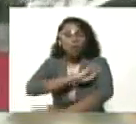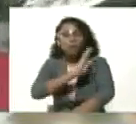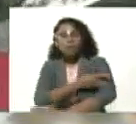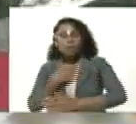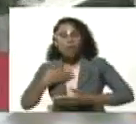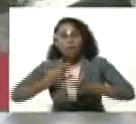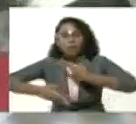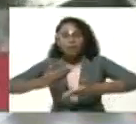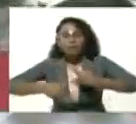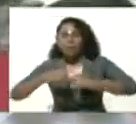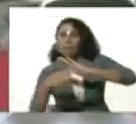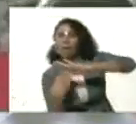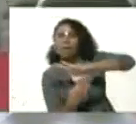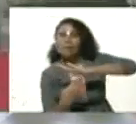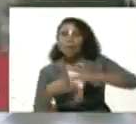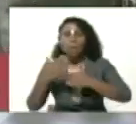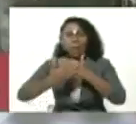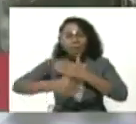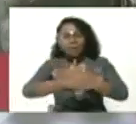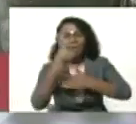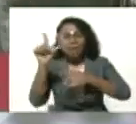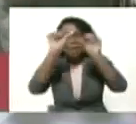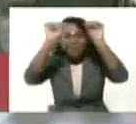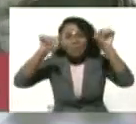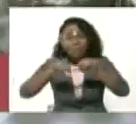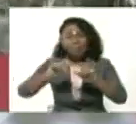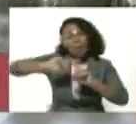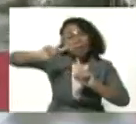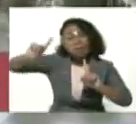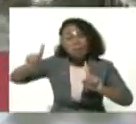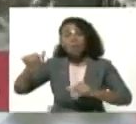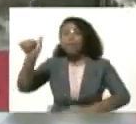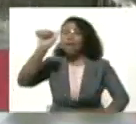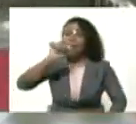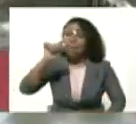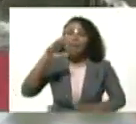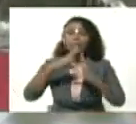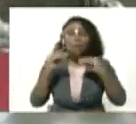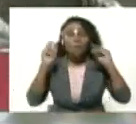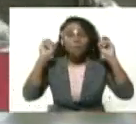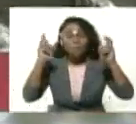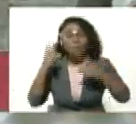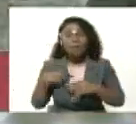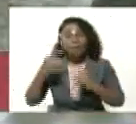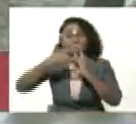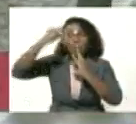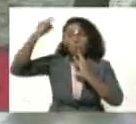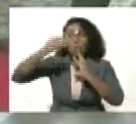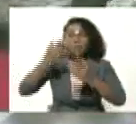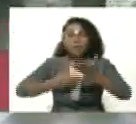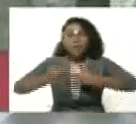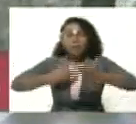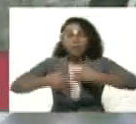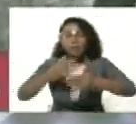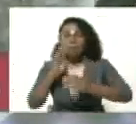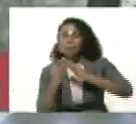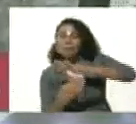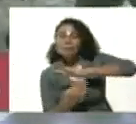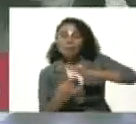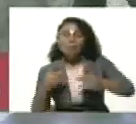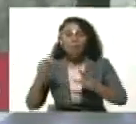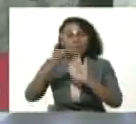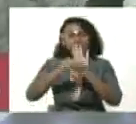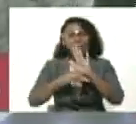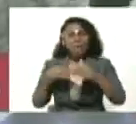los servicios básicos, más allá del sistema eléctrico, el sistema de agua, todo el resto de la plataforma de servicios básicos. Un nivel